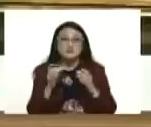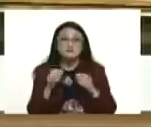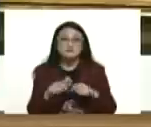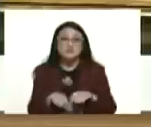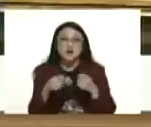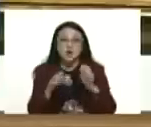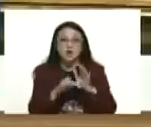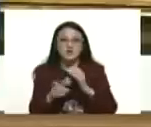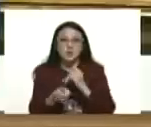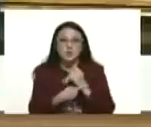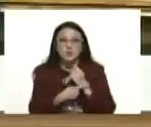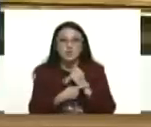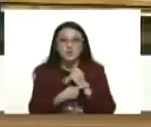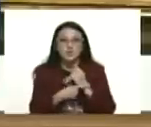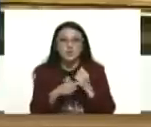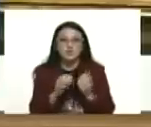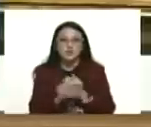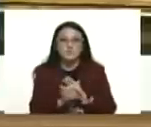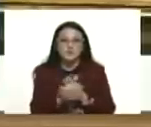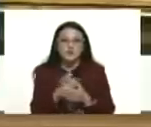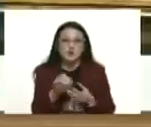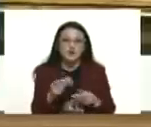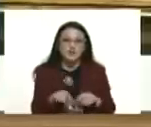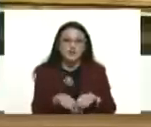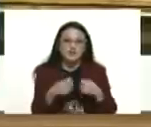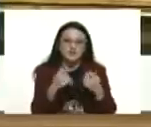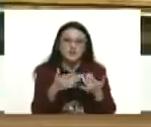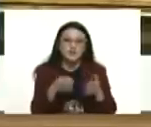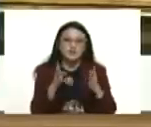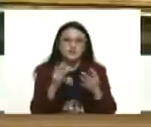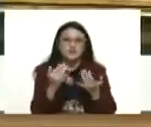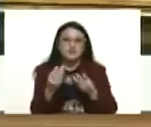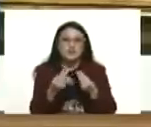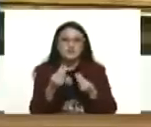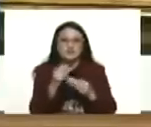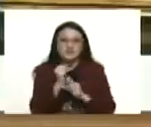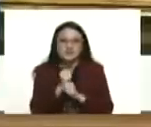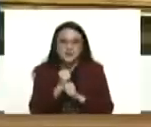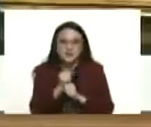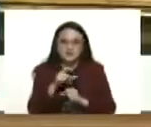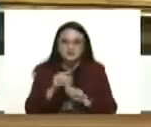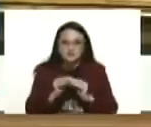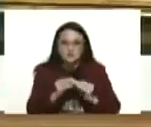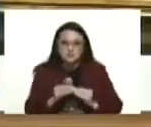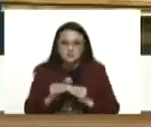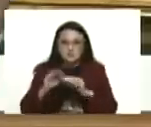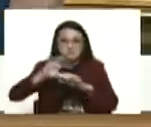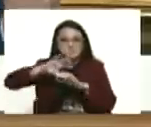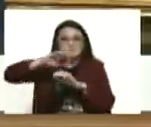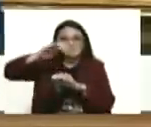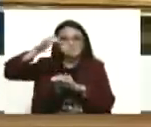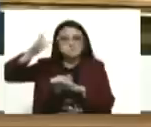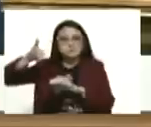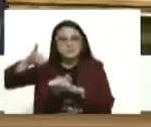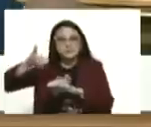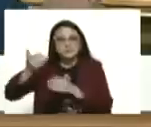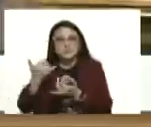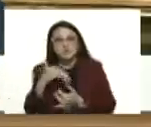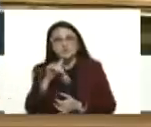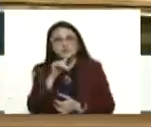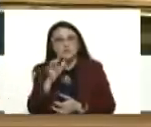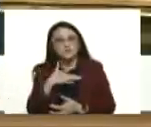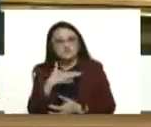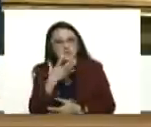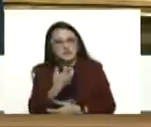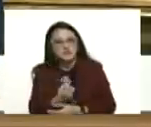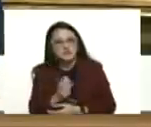el corrupto de Guaidó y sus amigos, que tenemos que hacer los trabajos necesarios en la cúpula. Quiero informarles, no se vayan a sentir